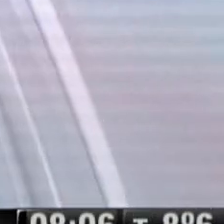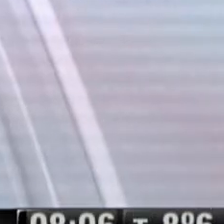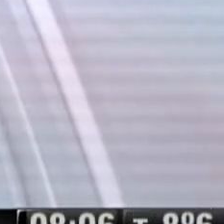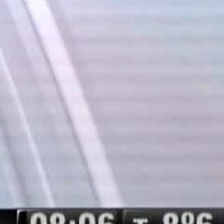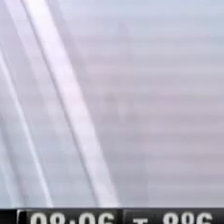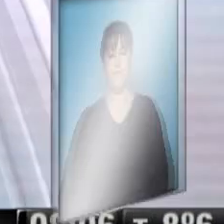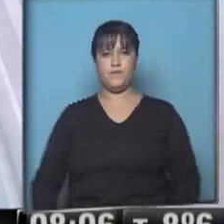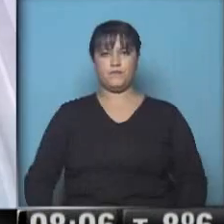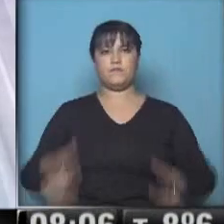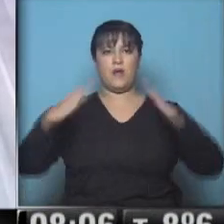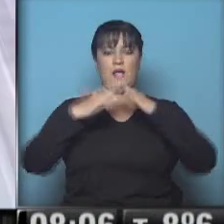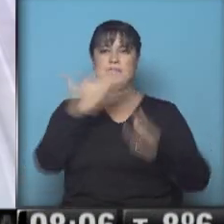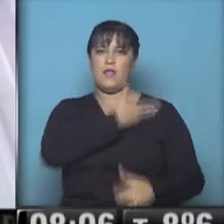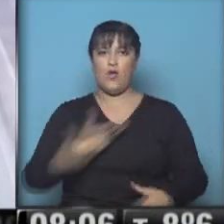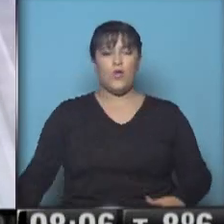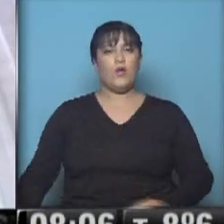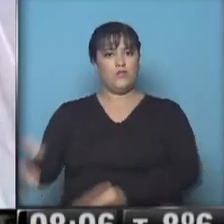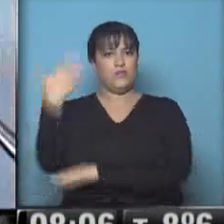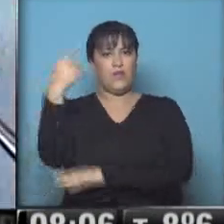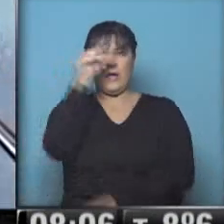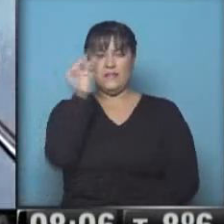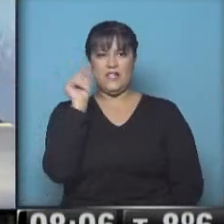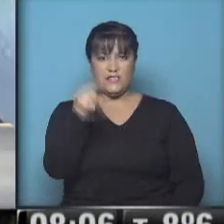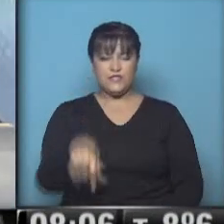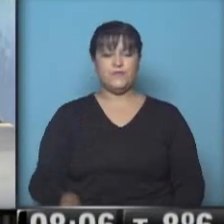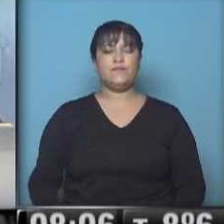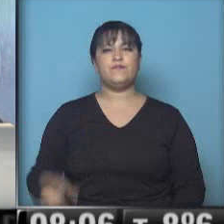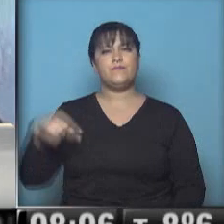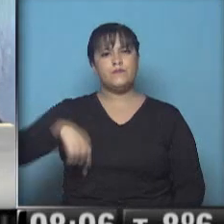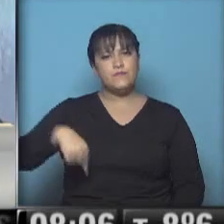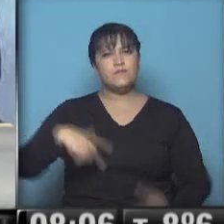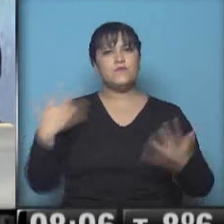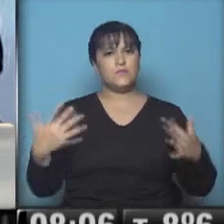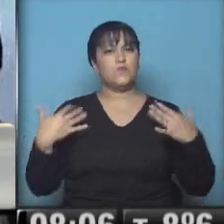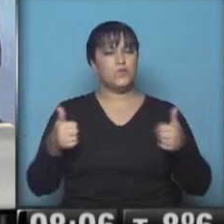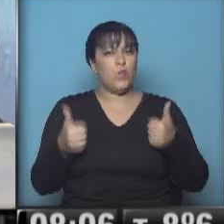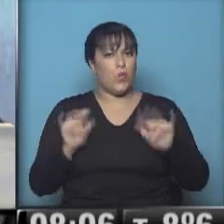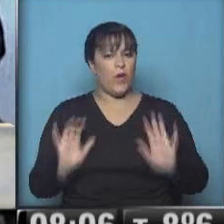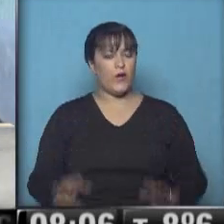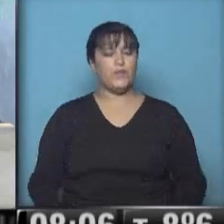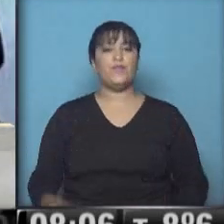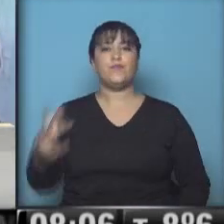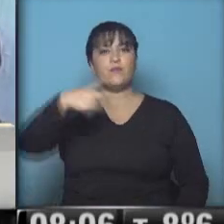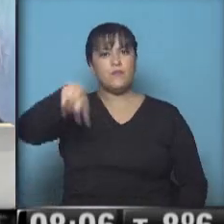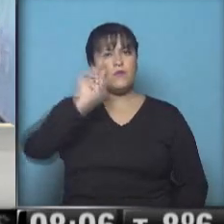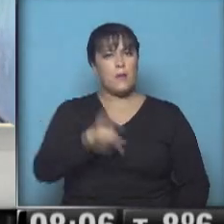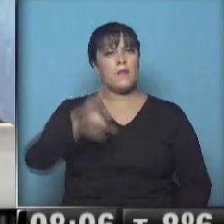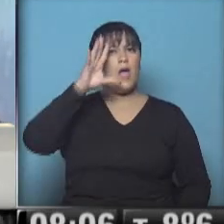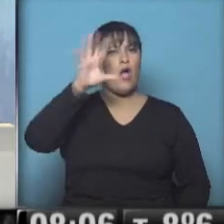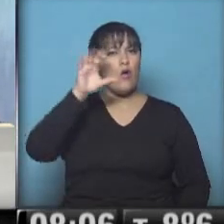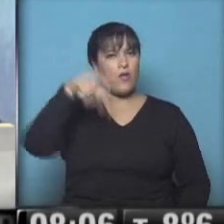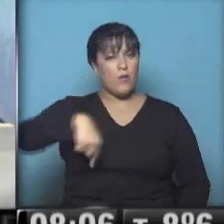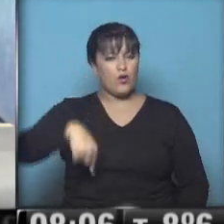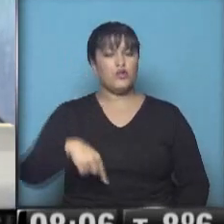nos vamos en vivo a Casa de Gobierno habla el jefe de gabinete que se presenta como muy satisfactorio y recordemos una cuestión